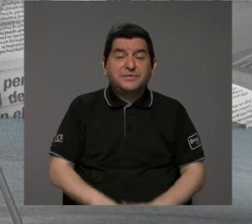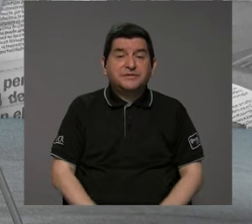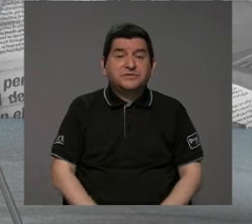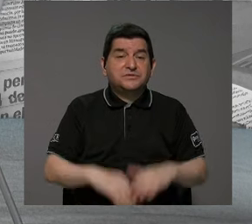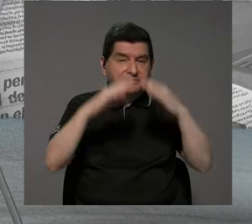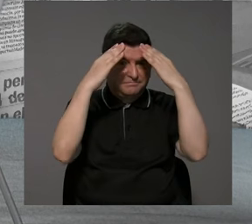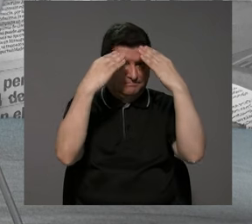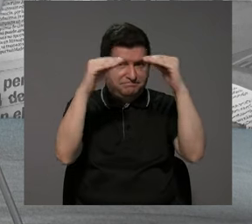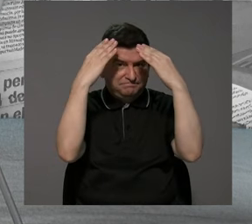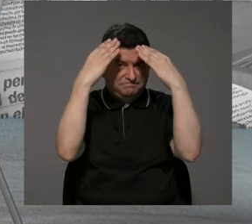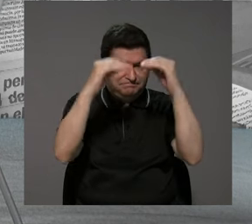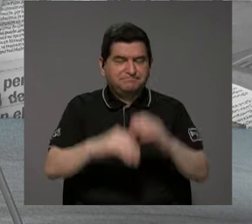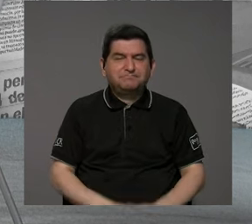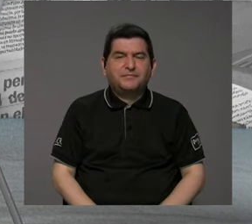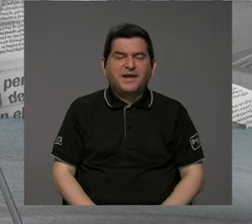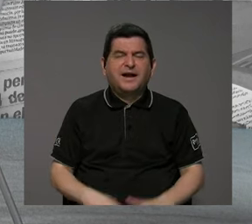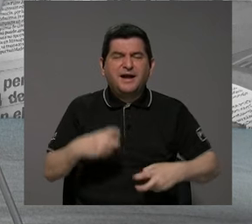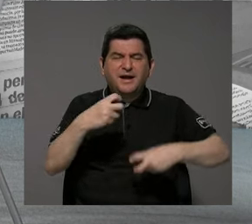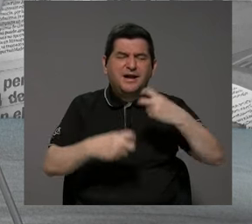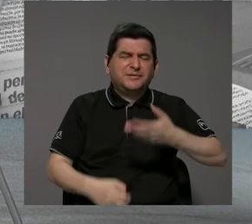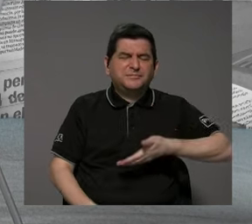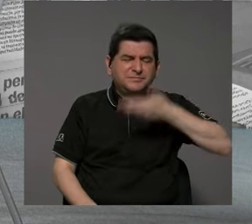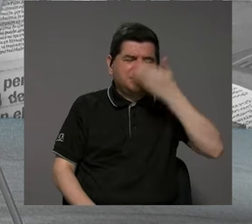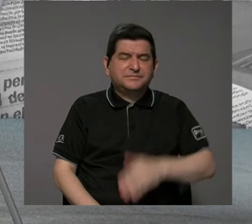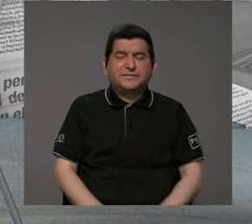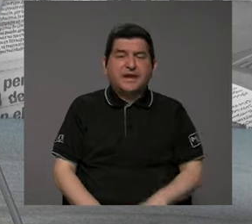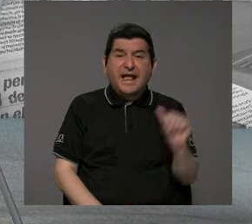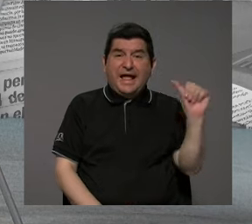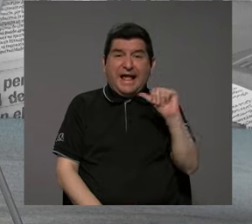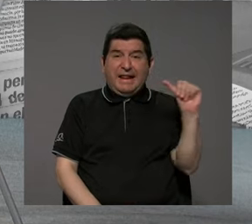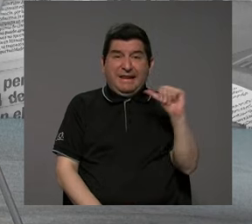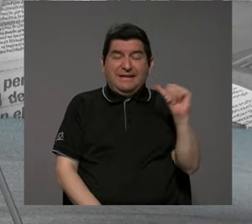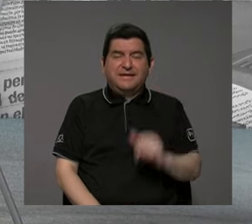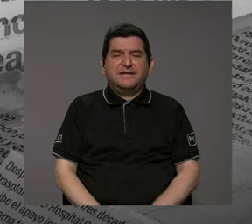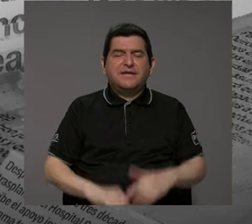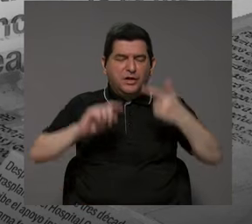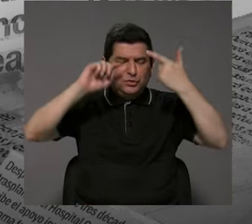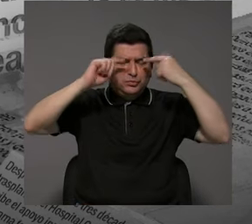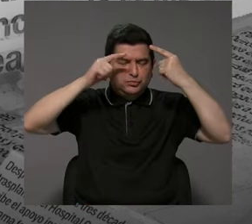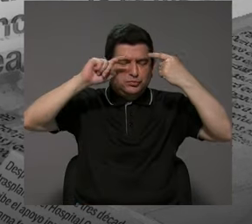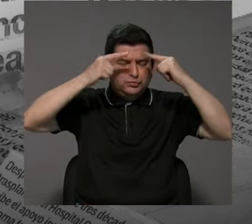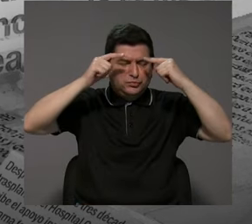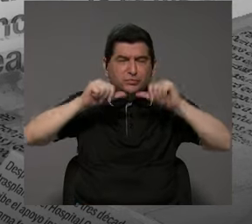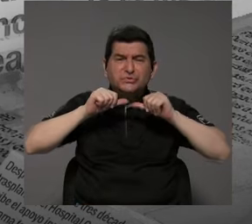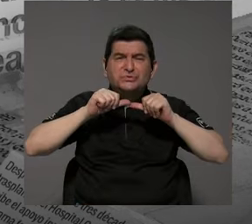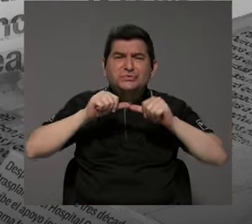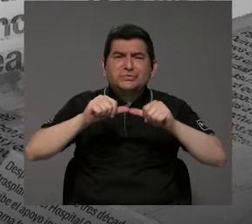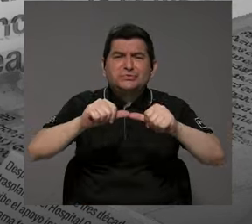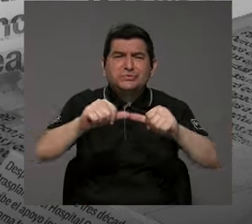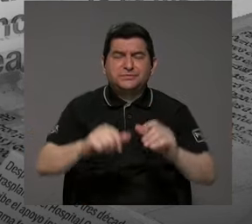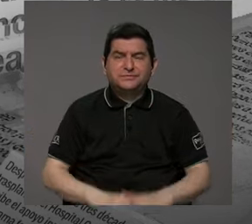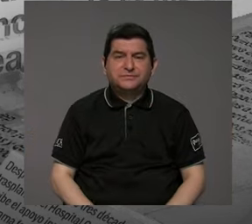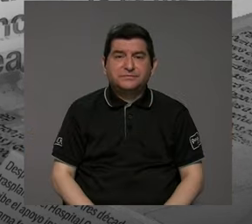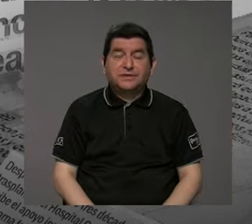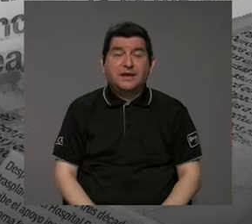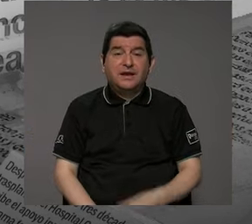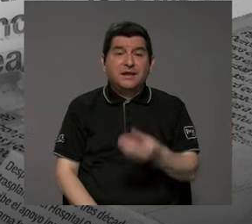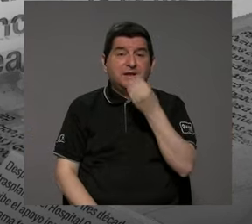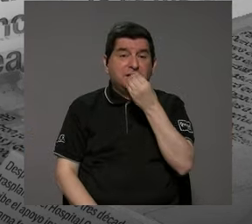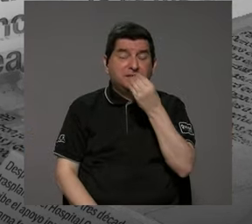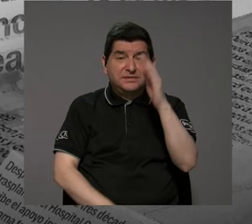eh afecciones respiratorias alergias en la piel decía dolores de cabeza constantes verdad Bueno es que